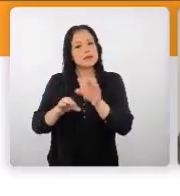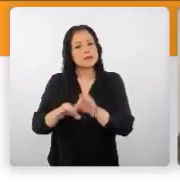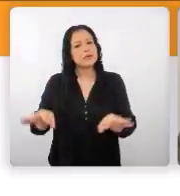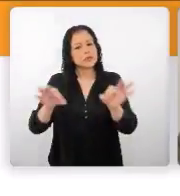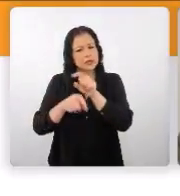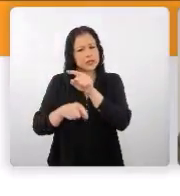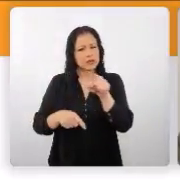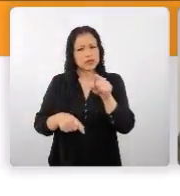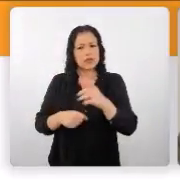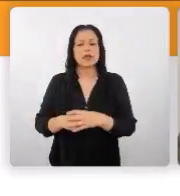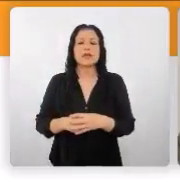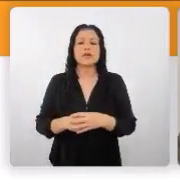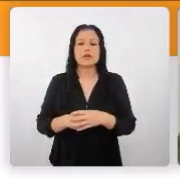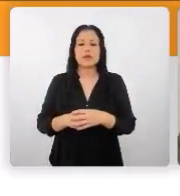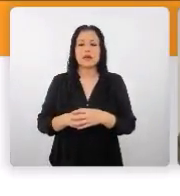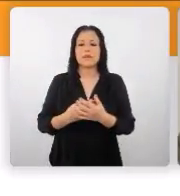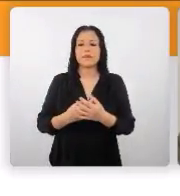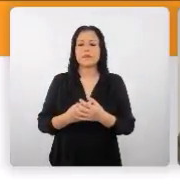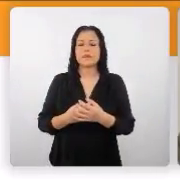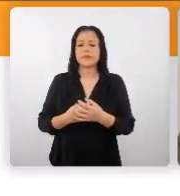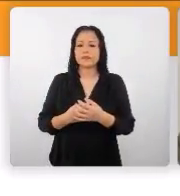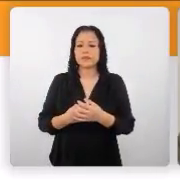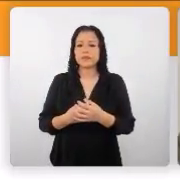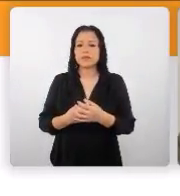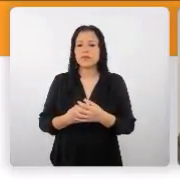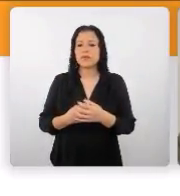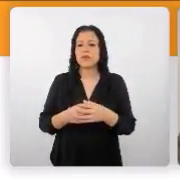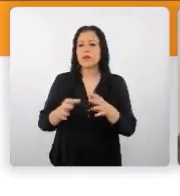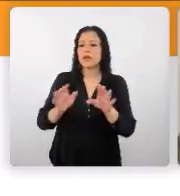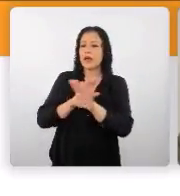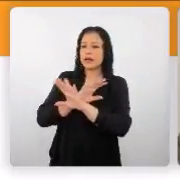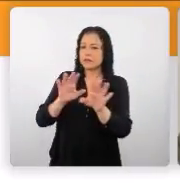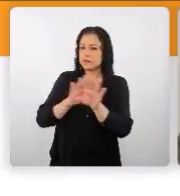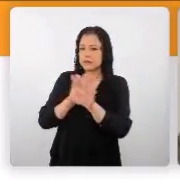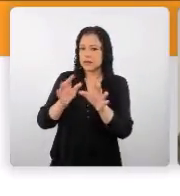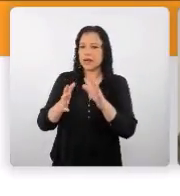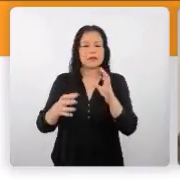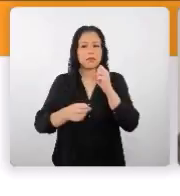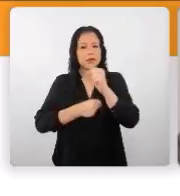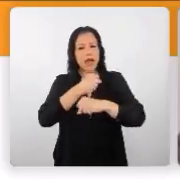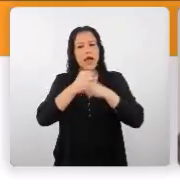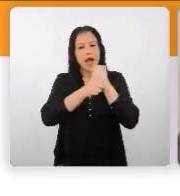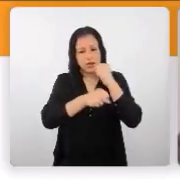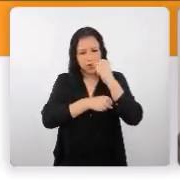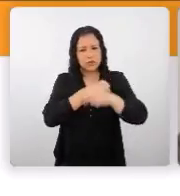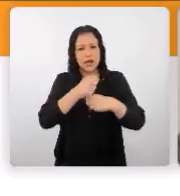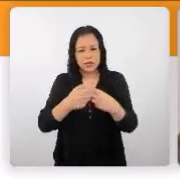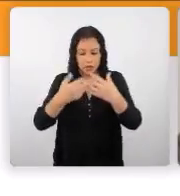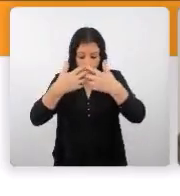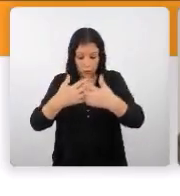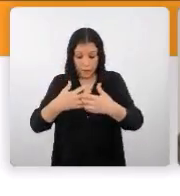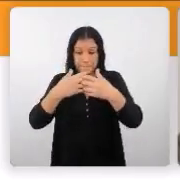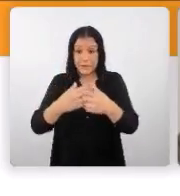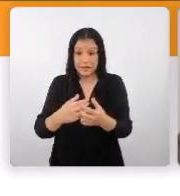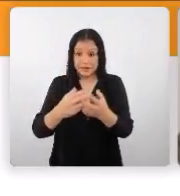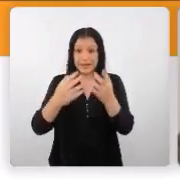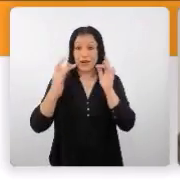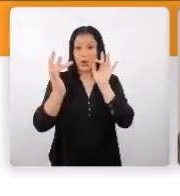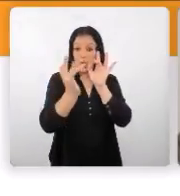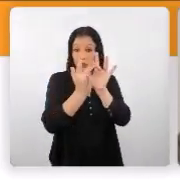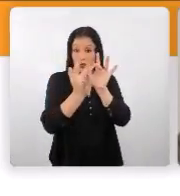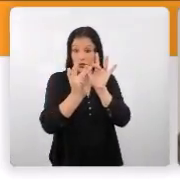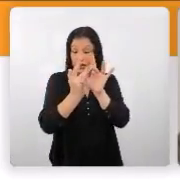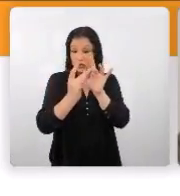que las cuentas se suelen cerrar después de varios años desde que una empresa peruana entra en contacto con